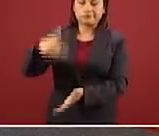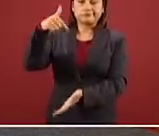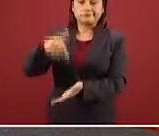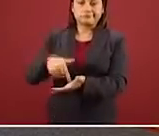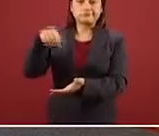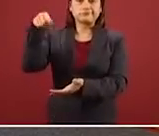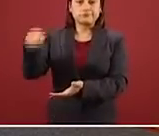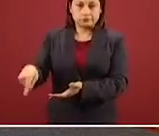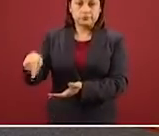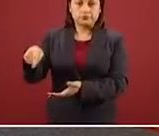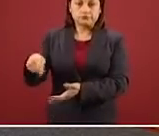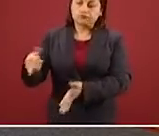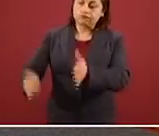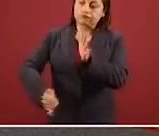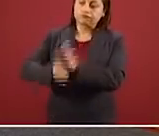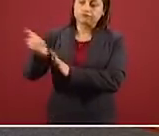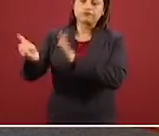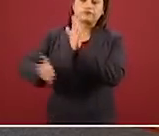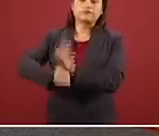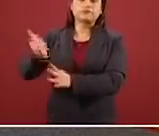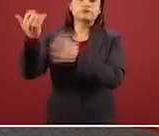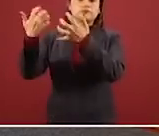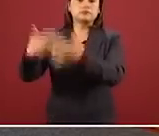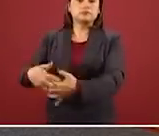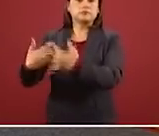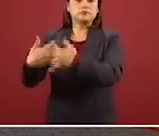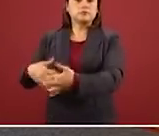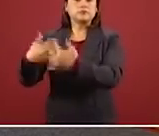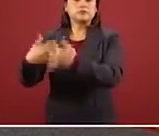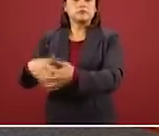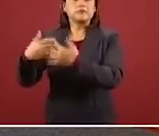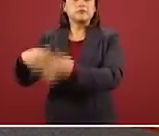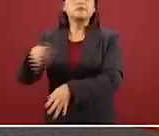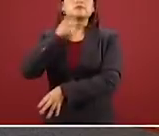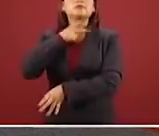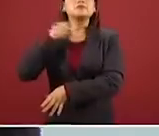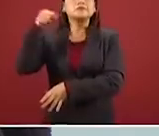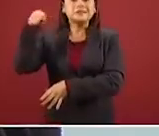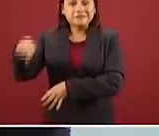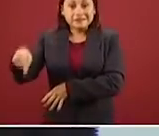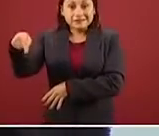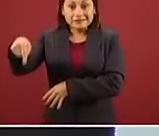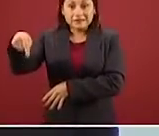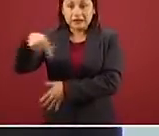todo lo que significa esa infraestructura, por ahí salen